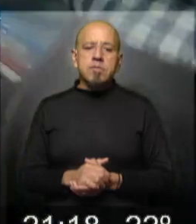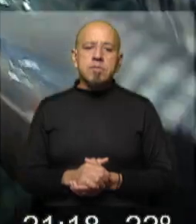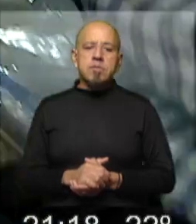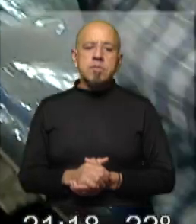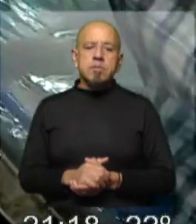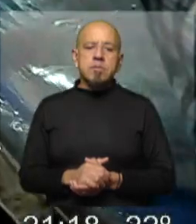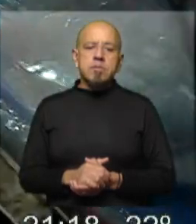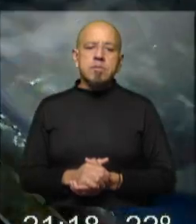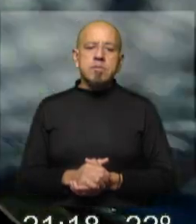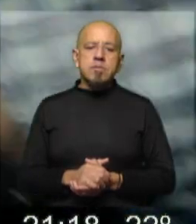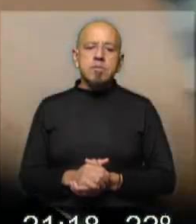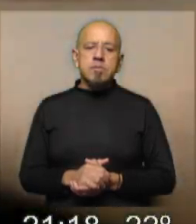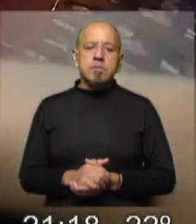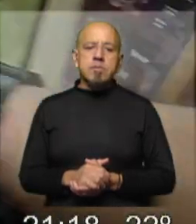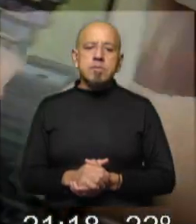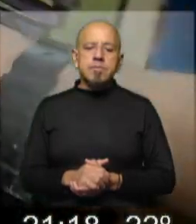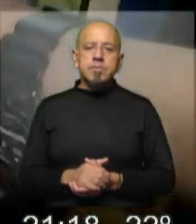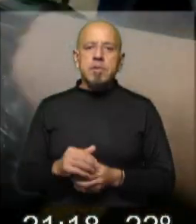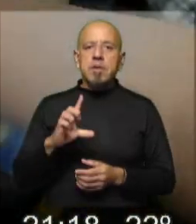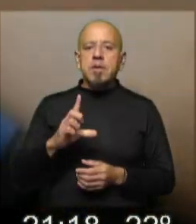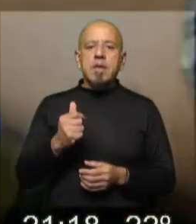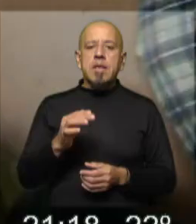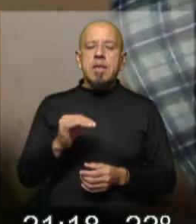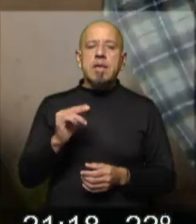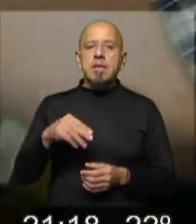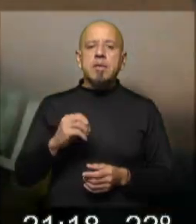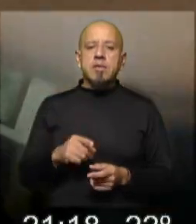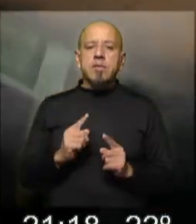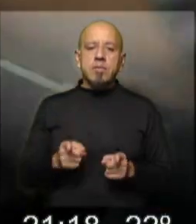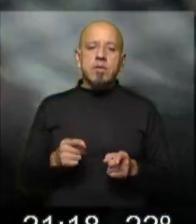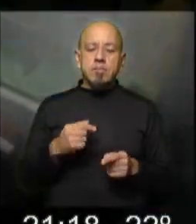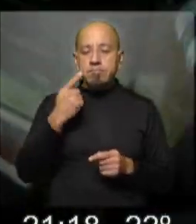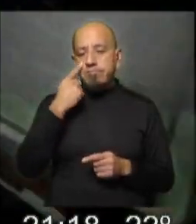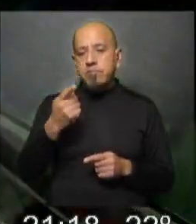a ver, bueno, grupo latino también para mi gente.